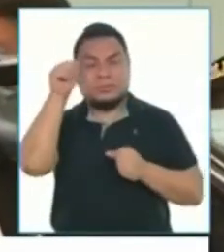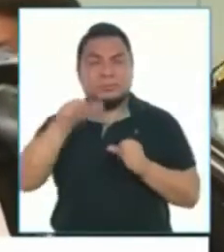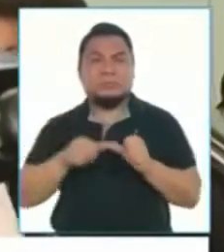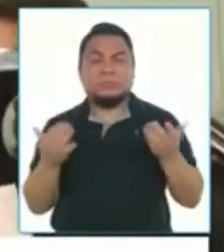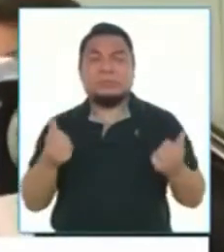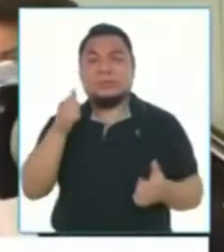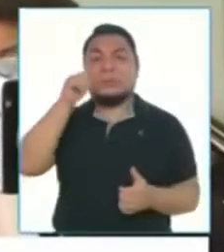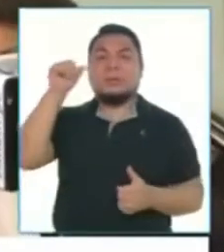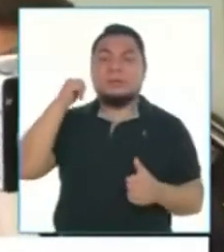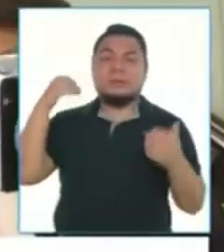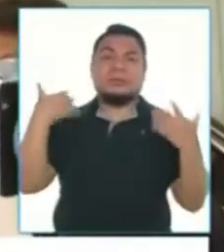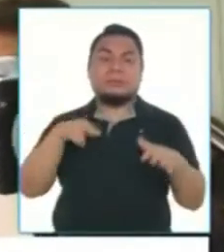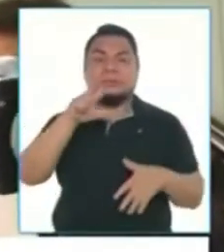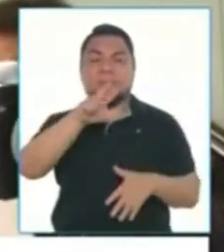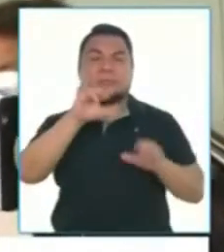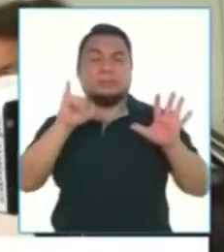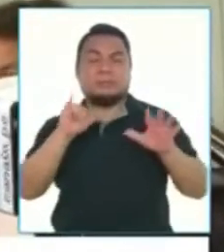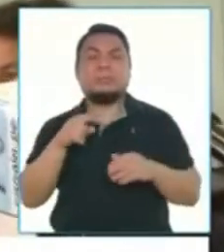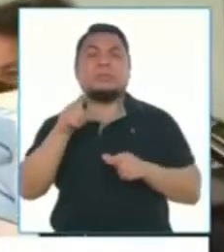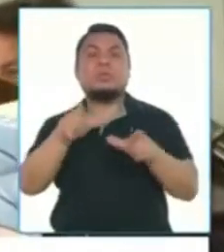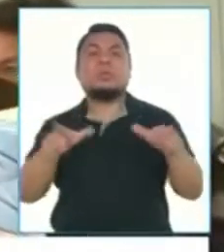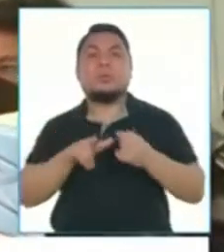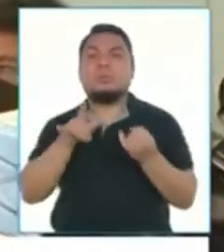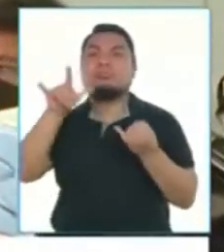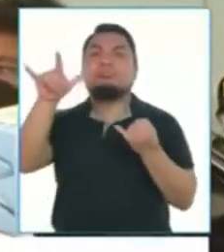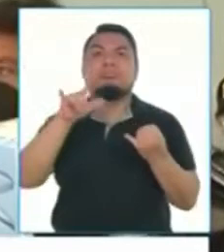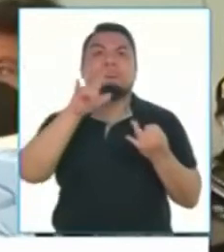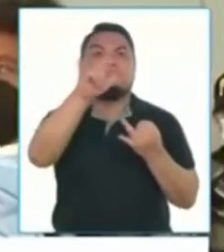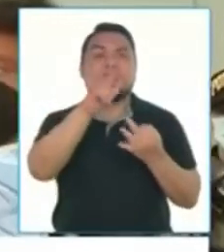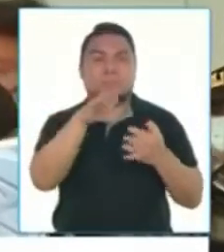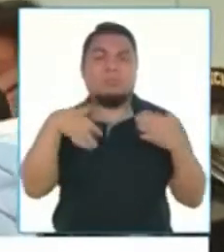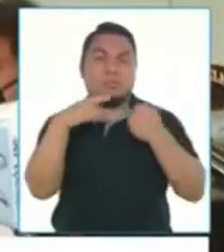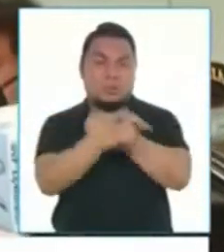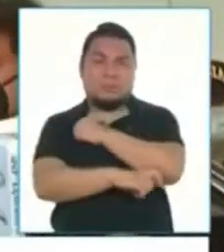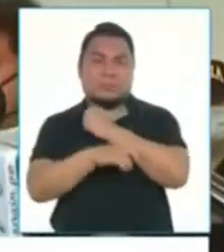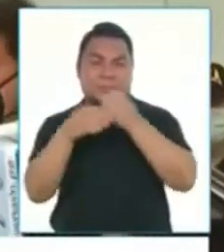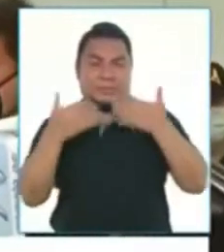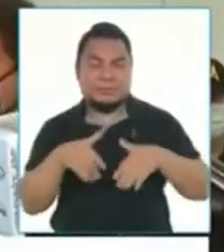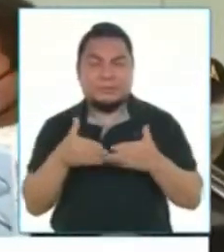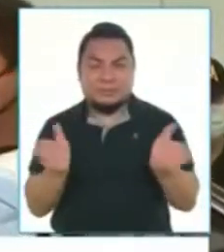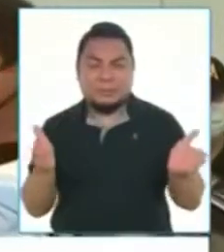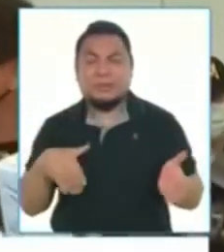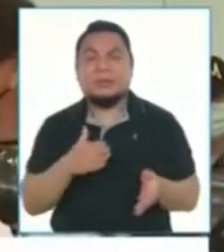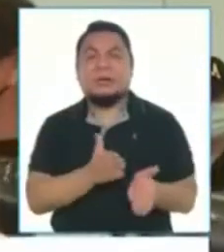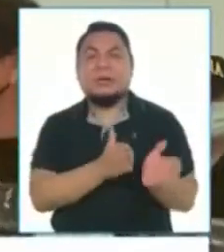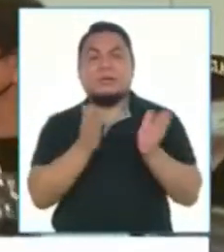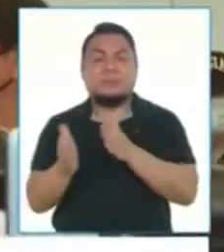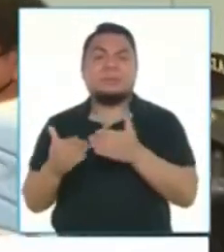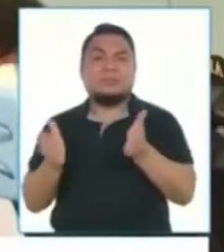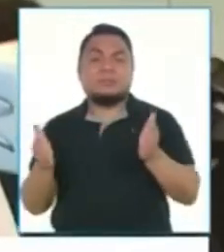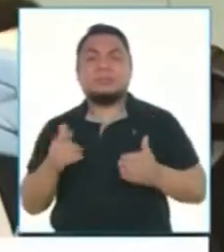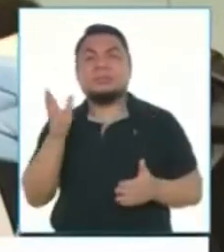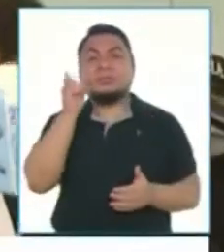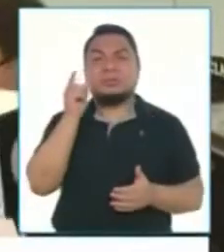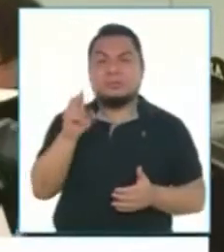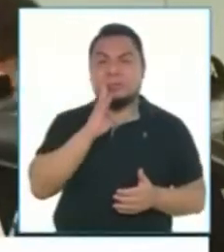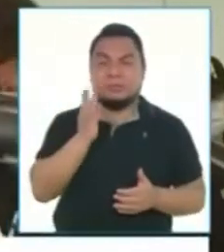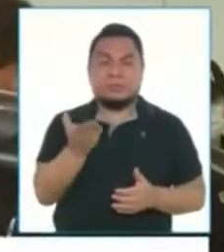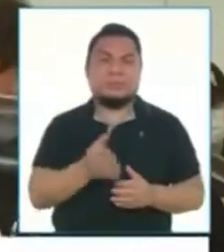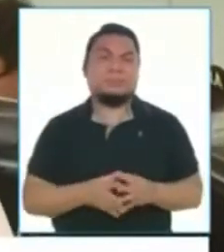que desde ayer ya son 36 los destinos a los que los peruanos pueden viajar después de esta fase de reactivación. Vamos a escuchar